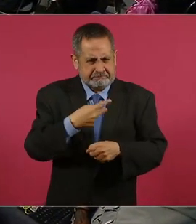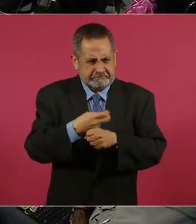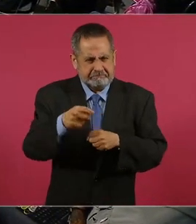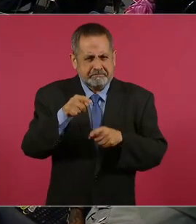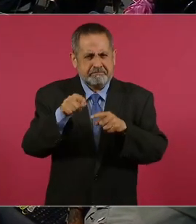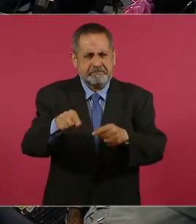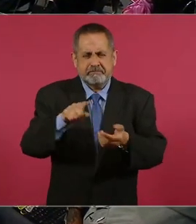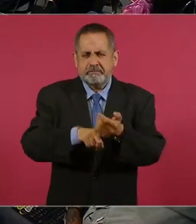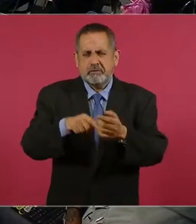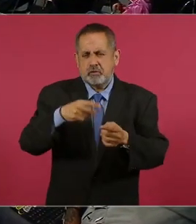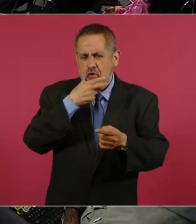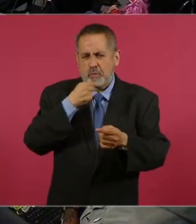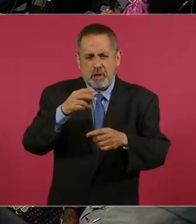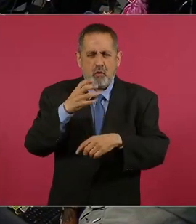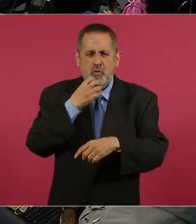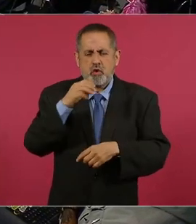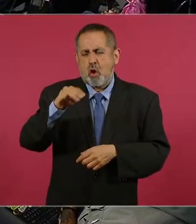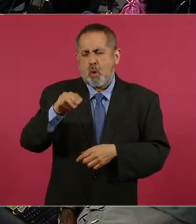Marco Fassler,